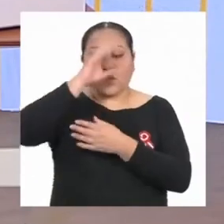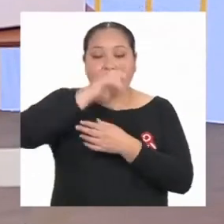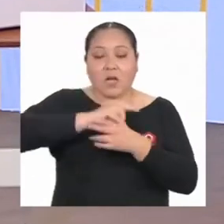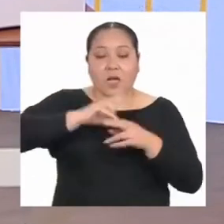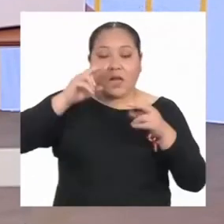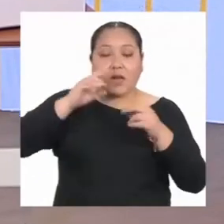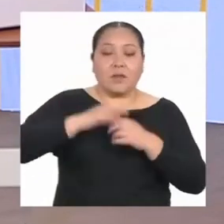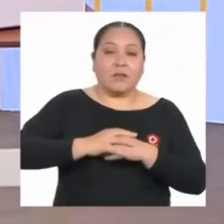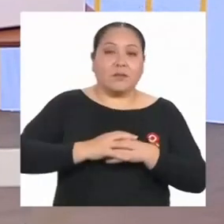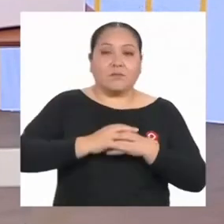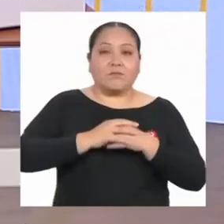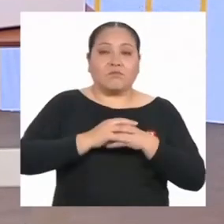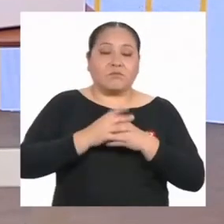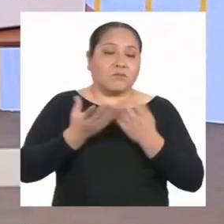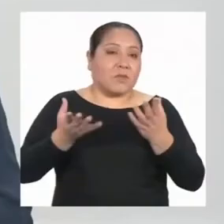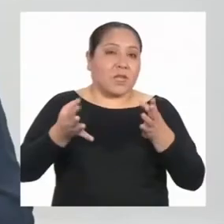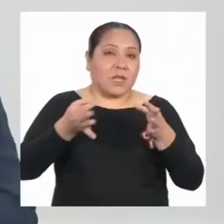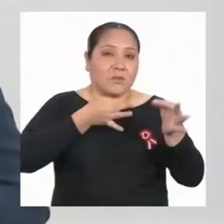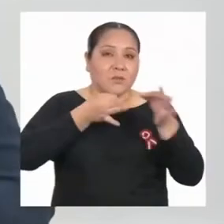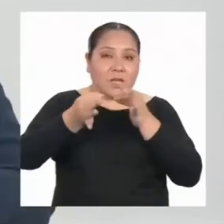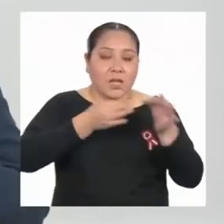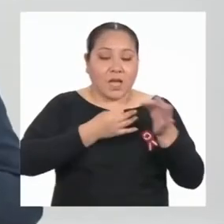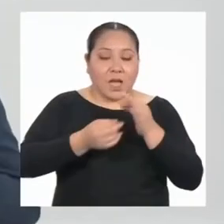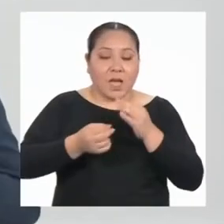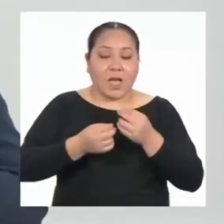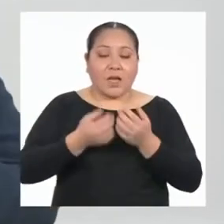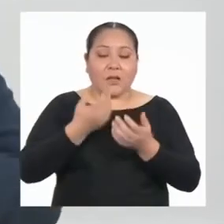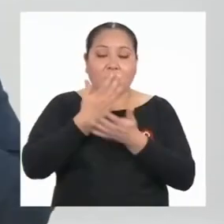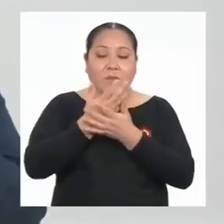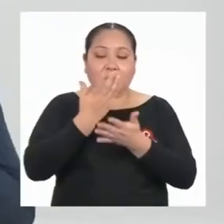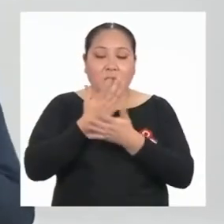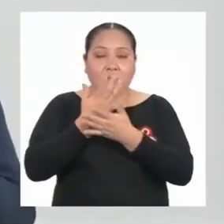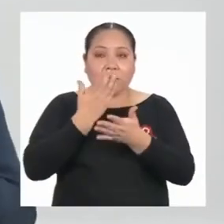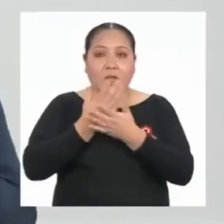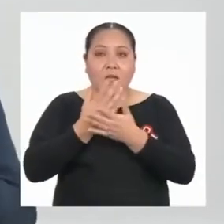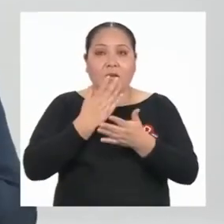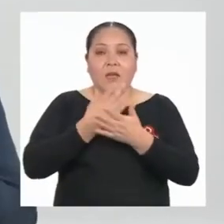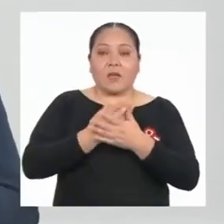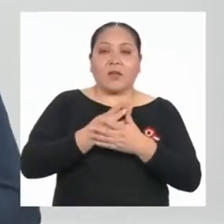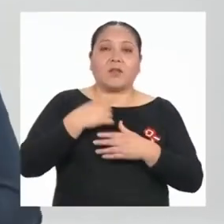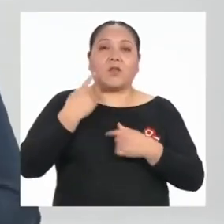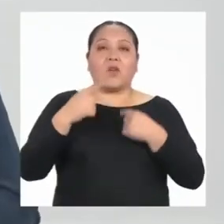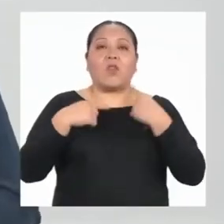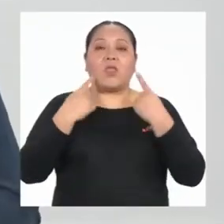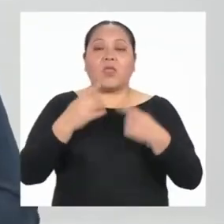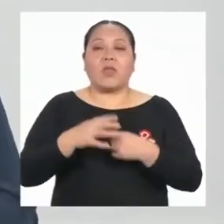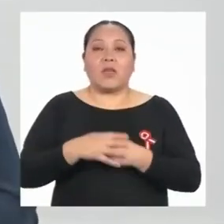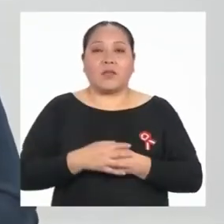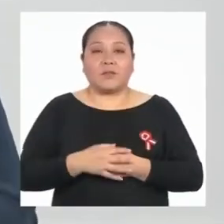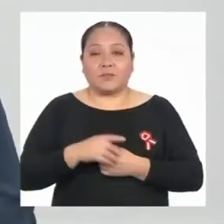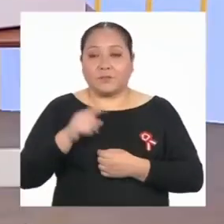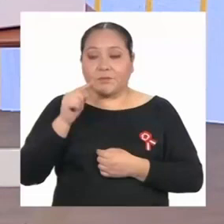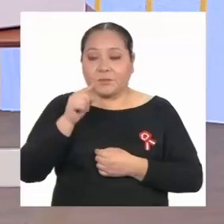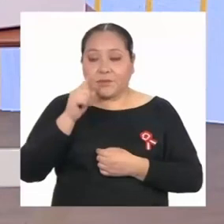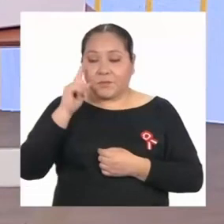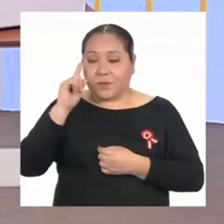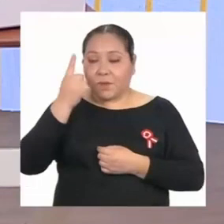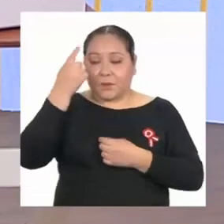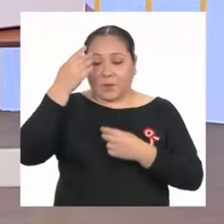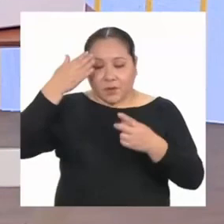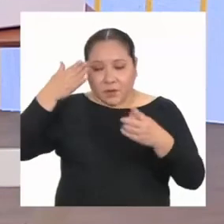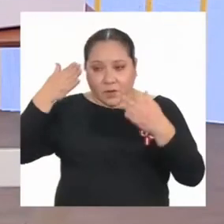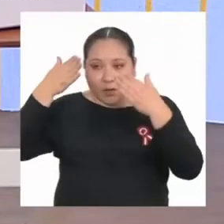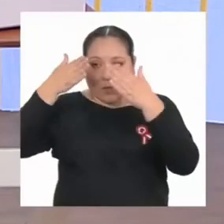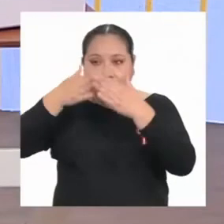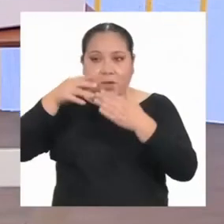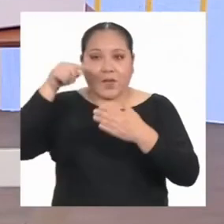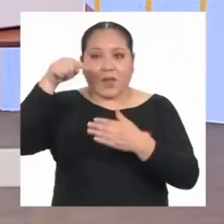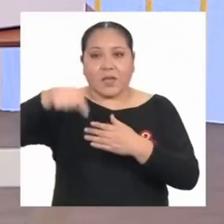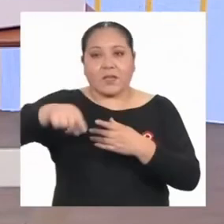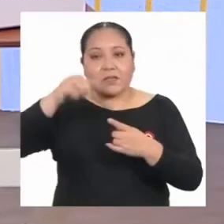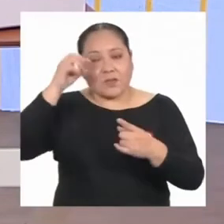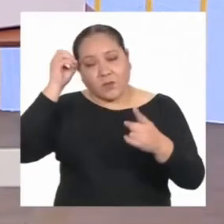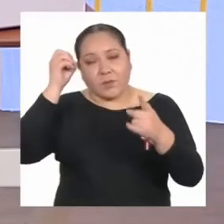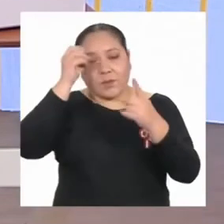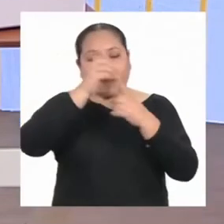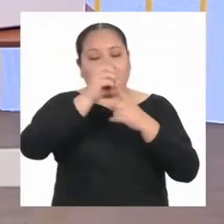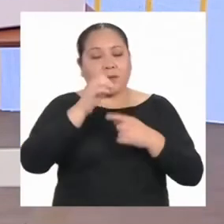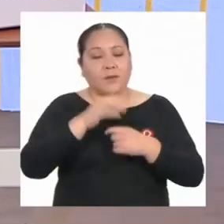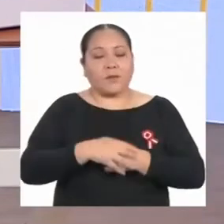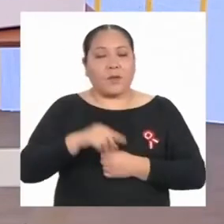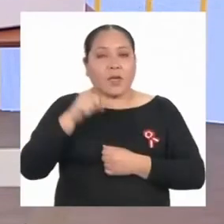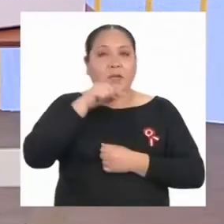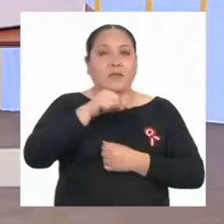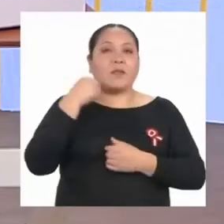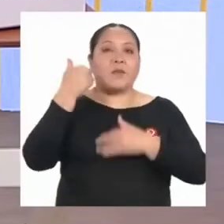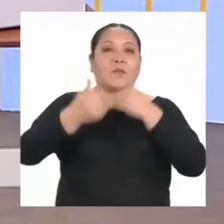describir, argumentar, narrar. Y una labor es identificar ese propósito. Gracias, profesora. Todo